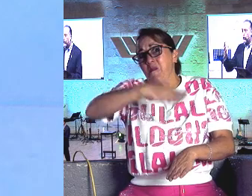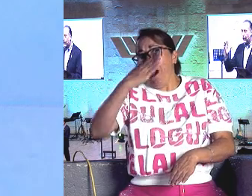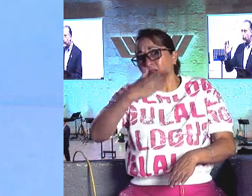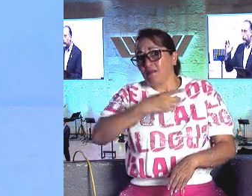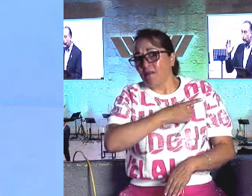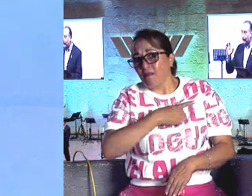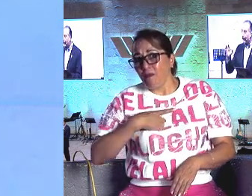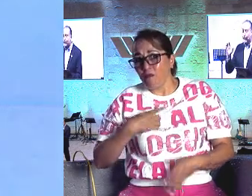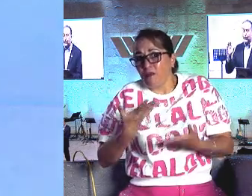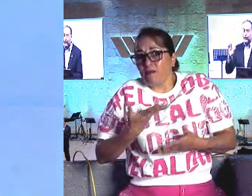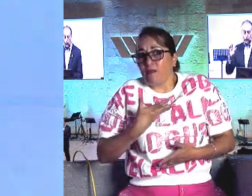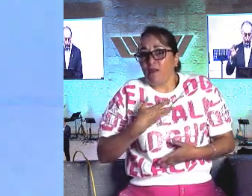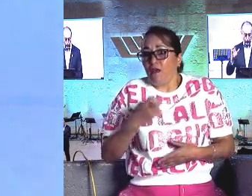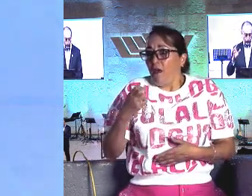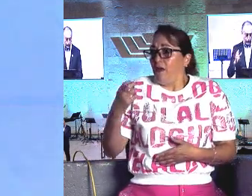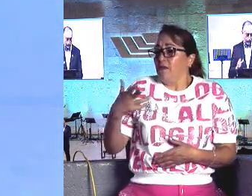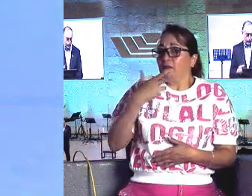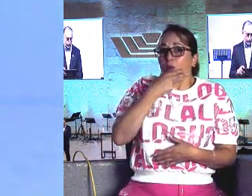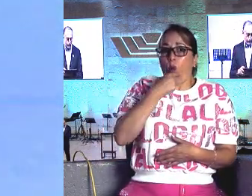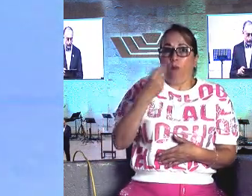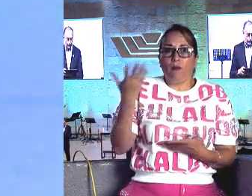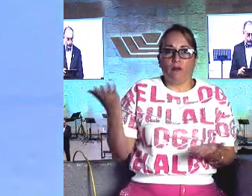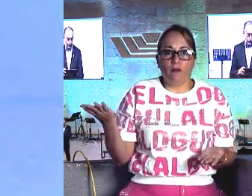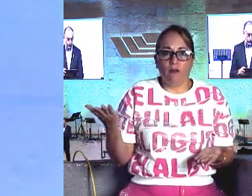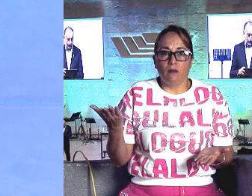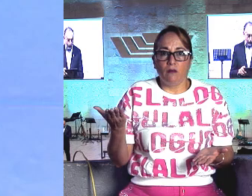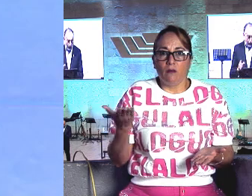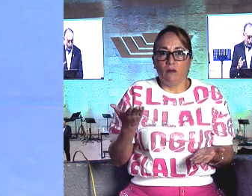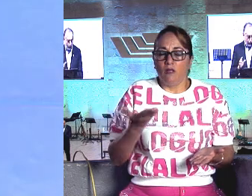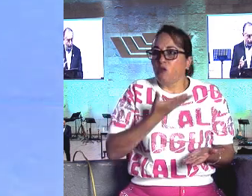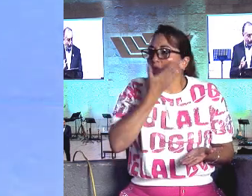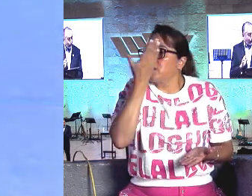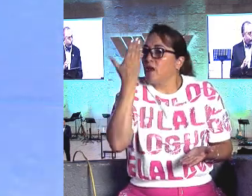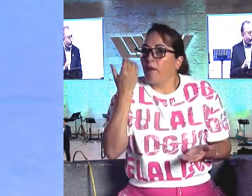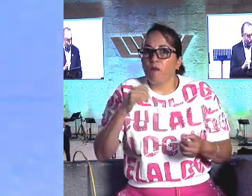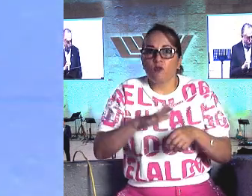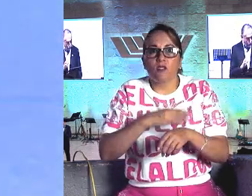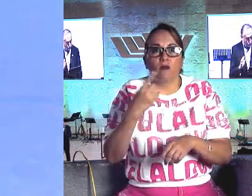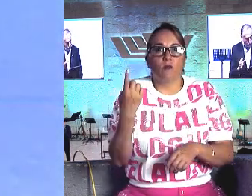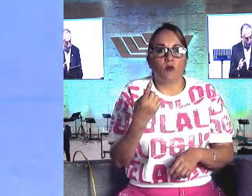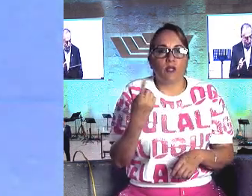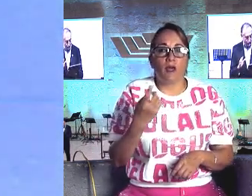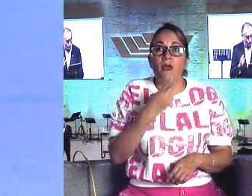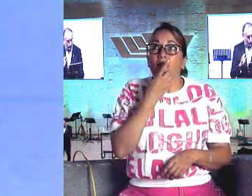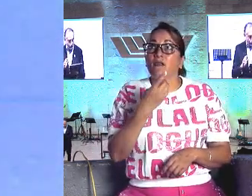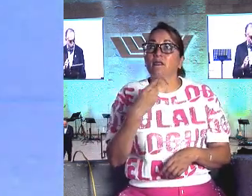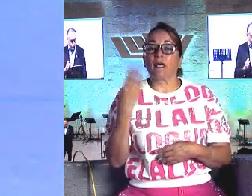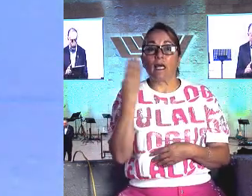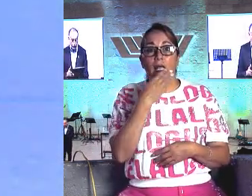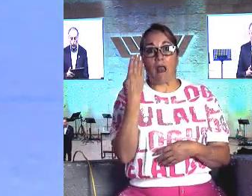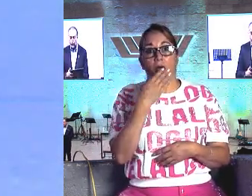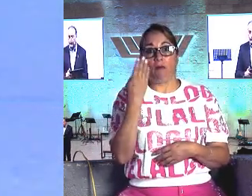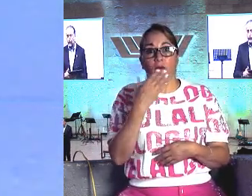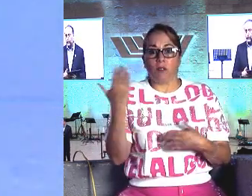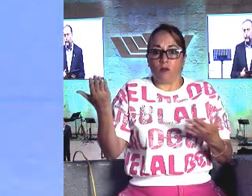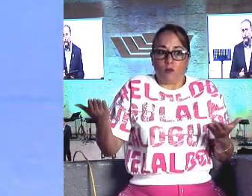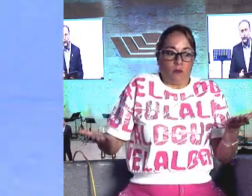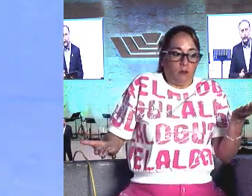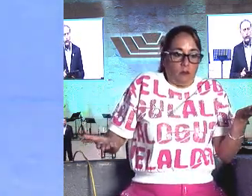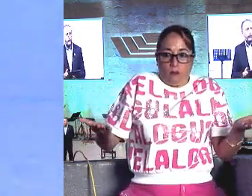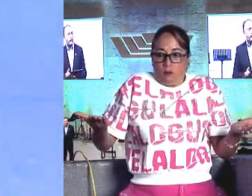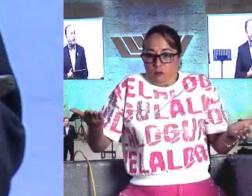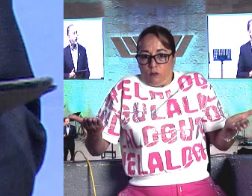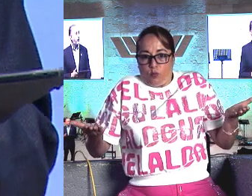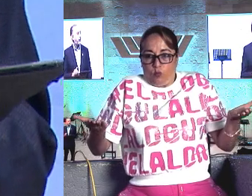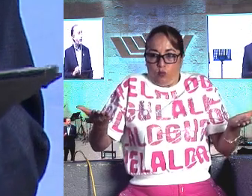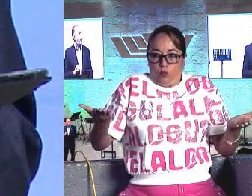mal porque sigues endeudado. Y la Biblia balancea las emociones con las decisiones correctas. Y